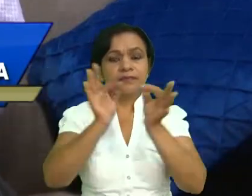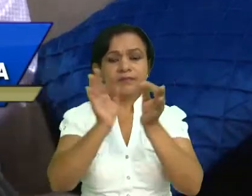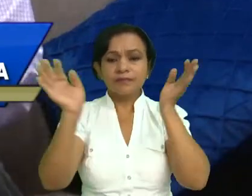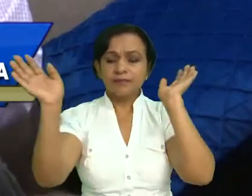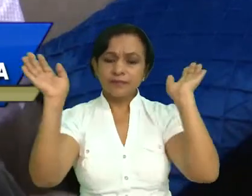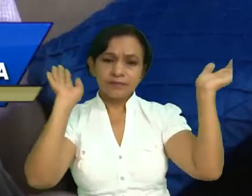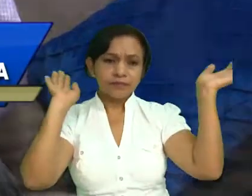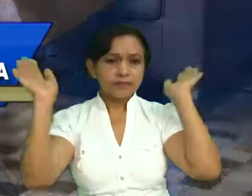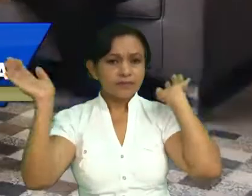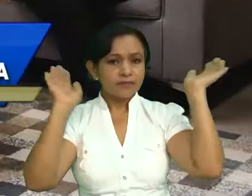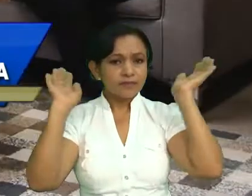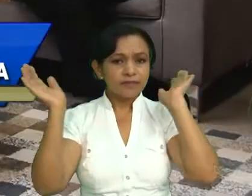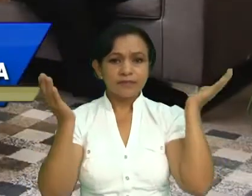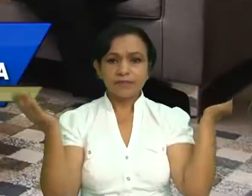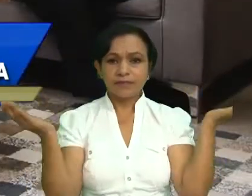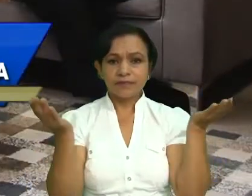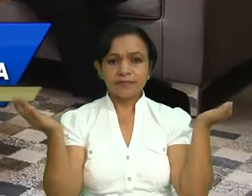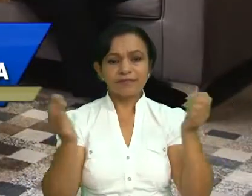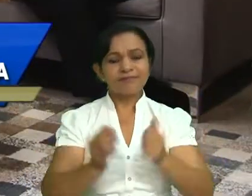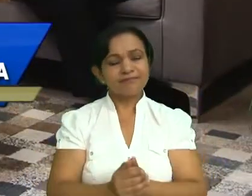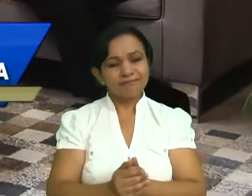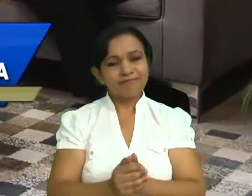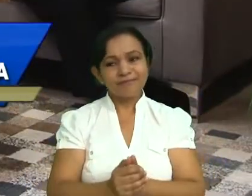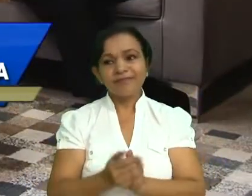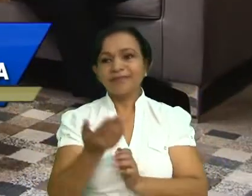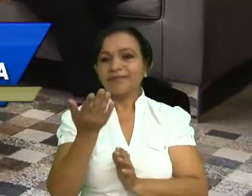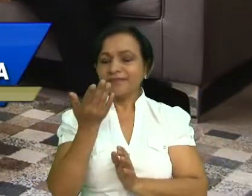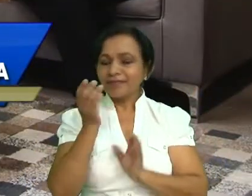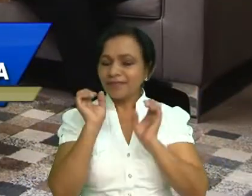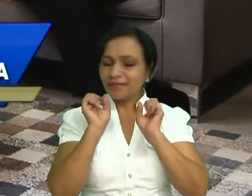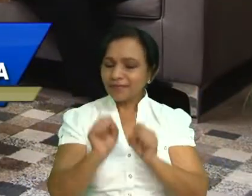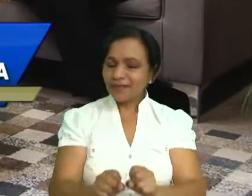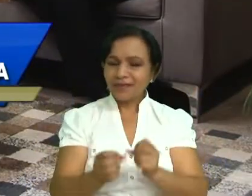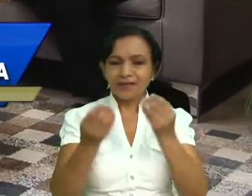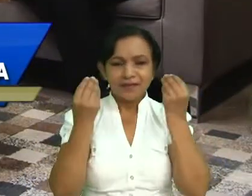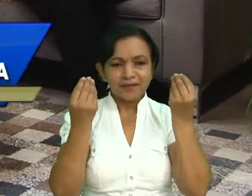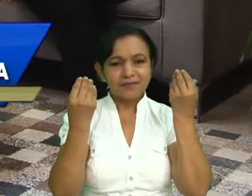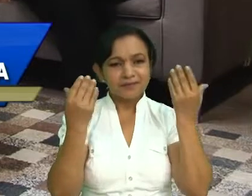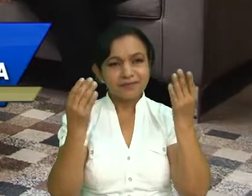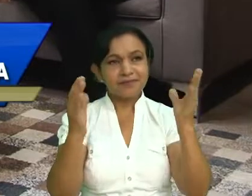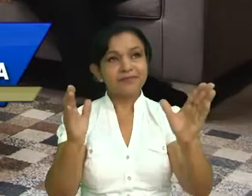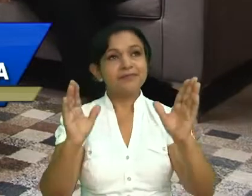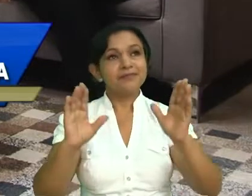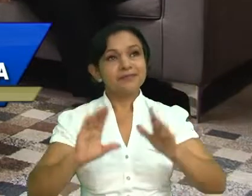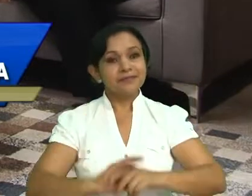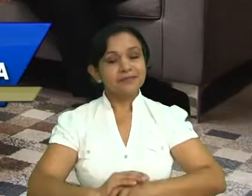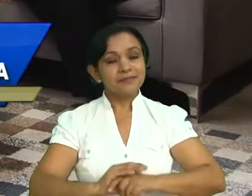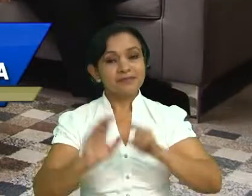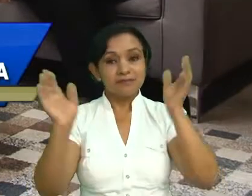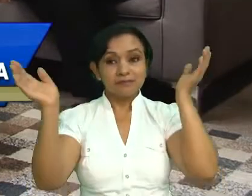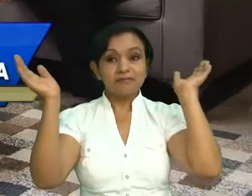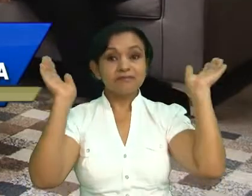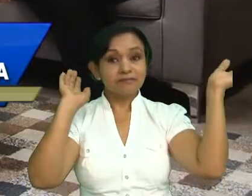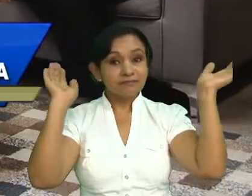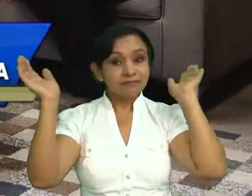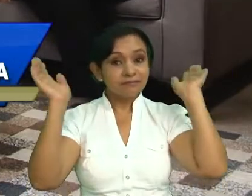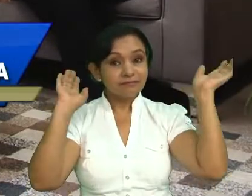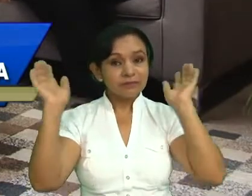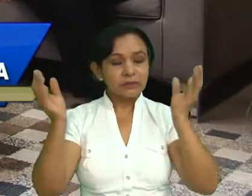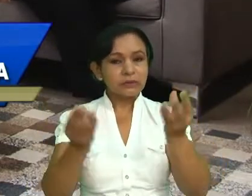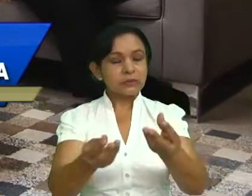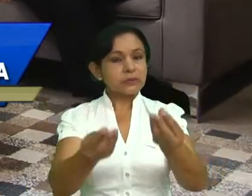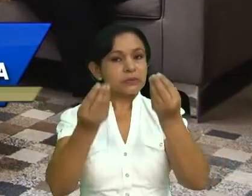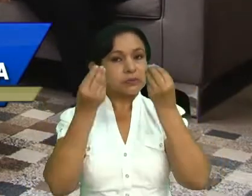mercados. Vaya, pues, es decir, podríamos hablar de muchos espacios, pero los mercados en realidad que son centros de convergencia